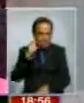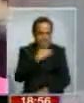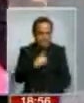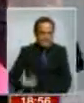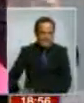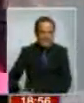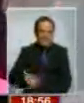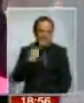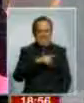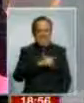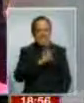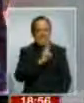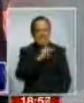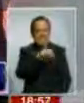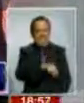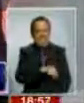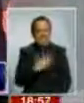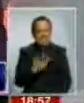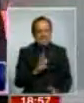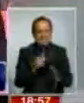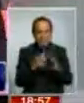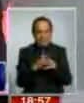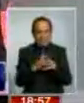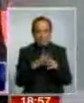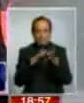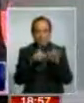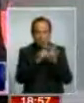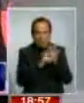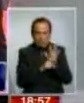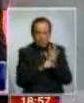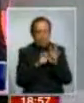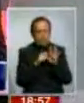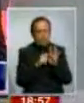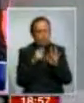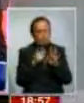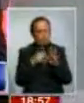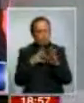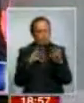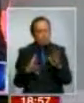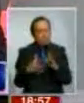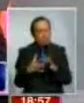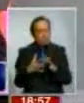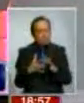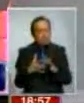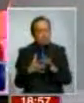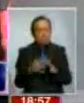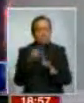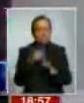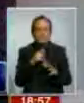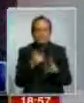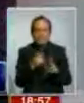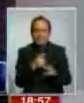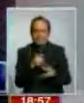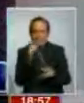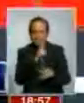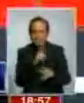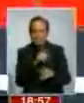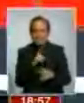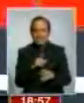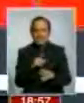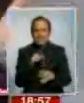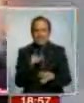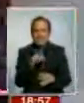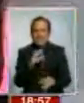una composición robusta, porque aquí vienen problemas constitucionales, especialmente muy sumamente resbalosos. ¿Cristian Munker,